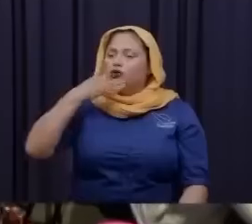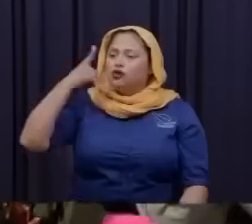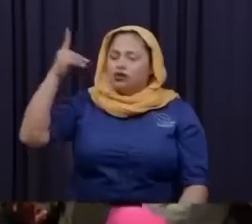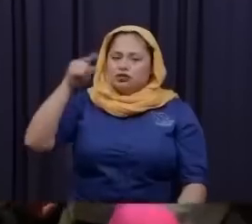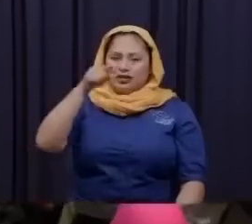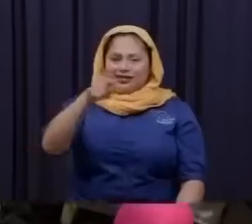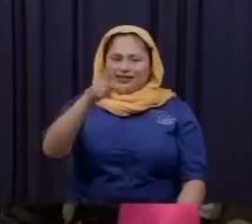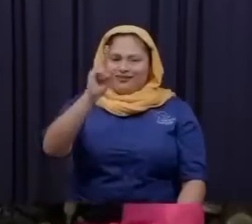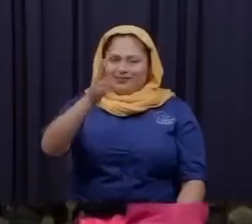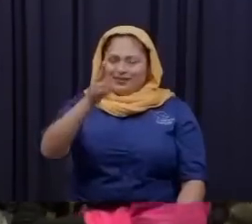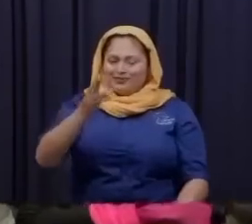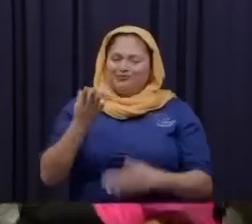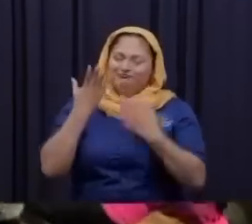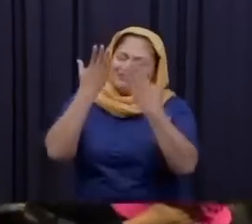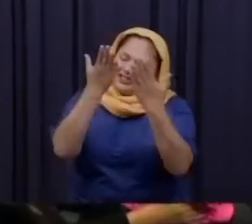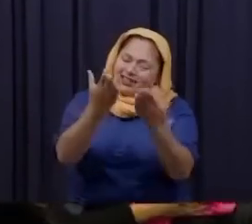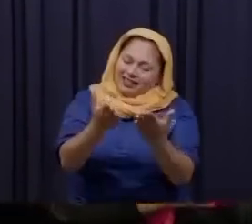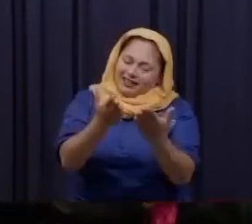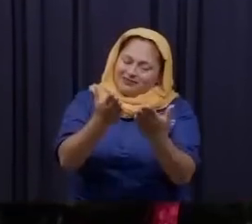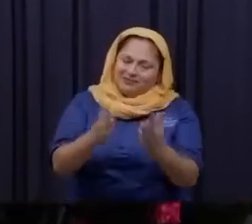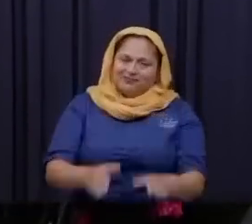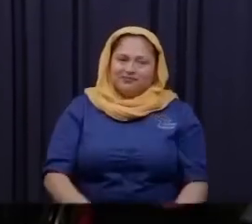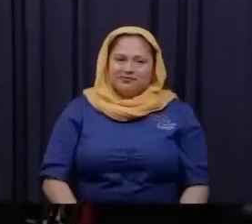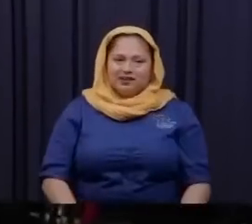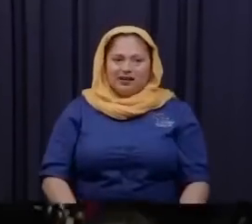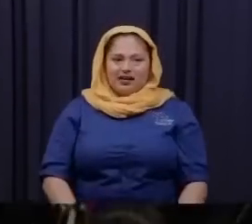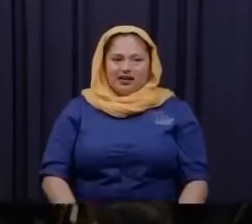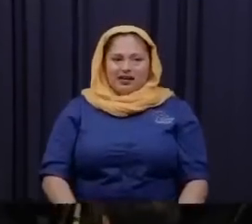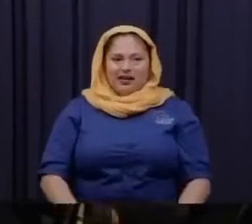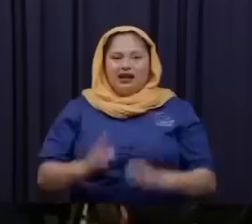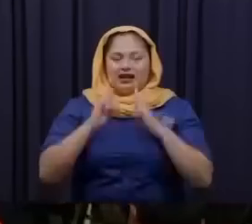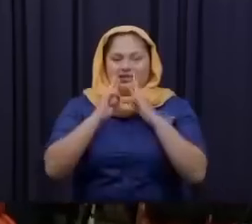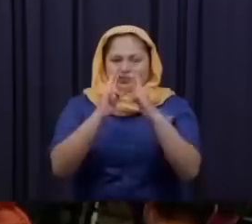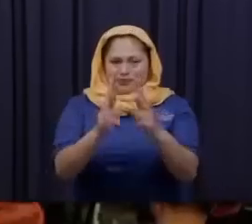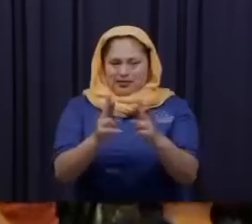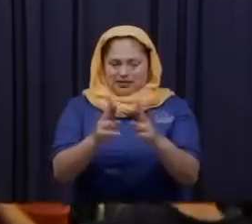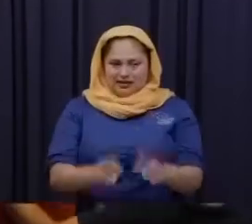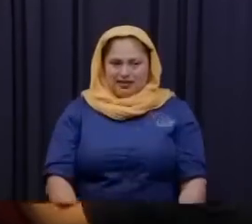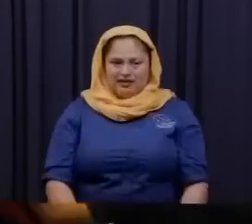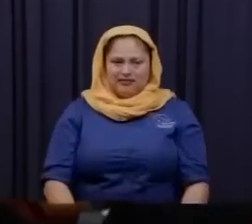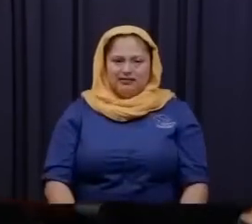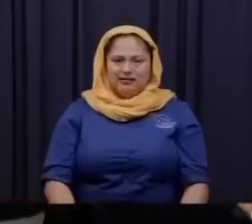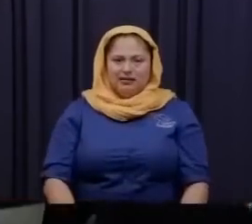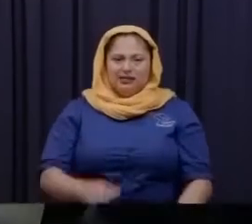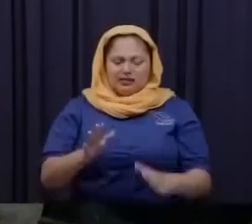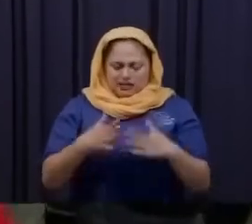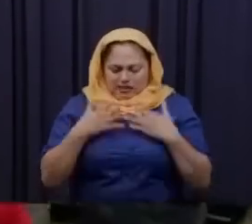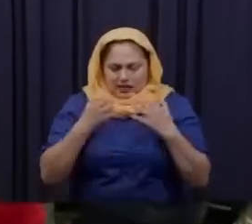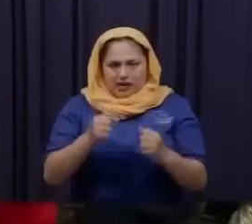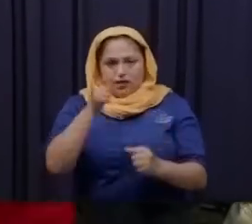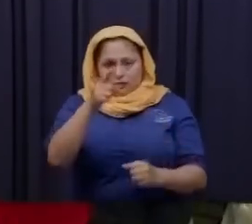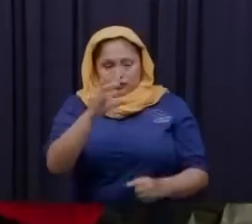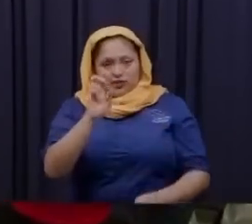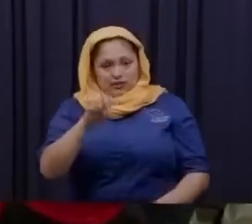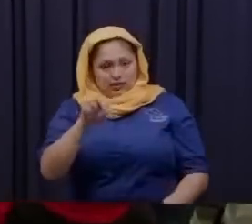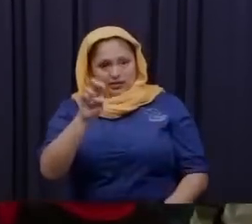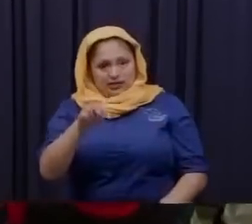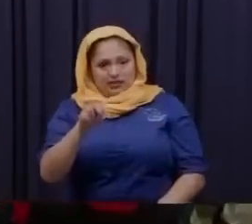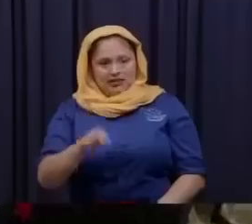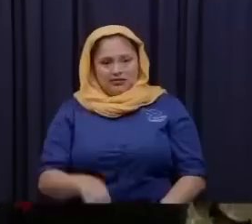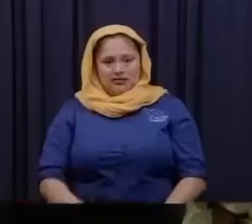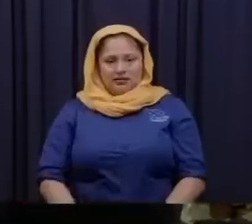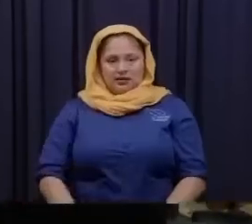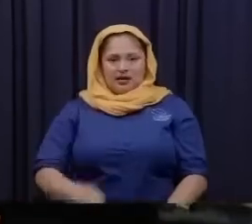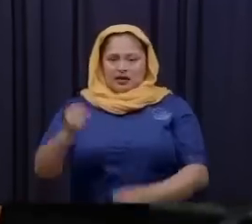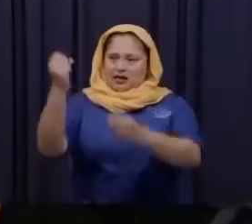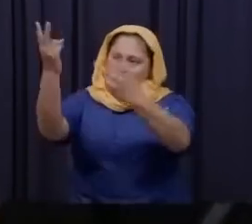ti mismo te dé la solución. Si es sanidad lo que necesitas,